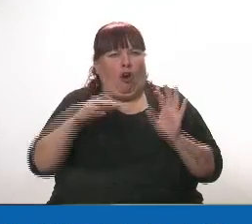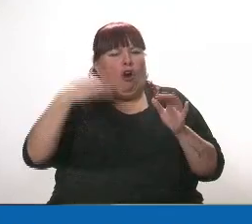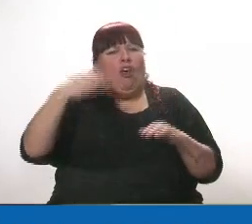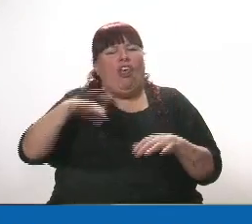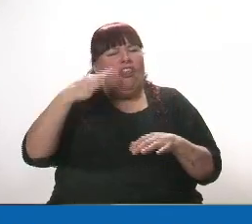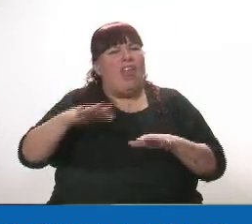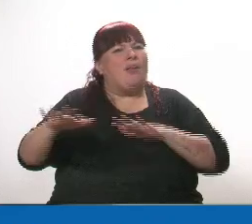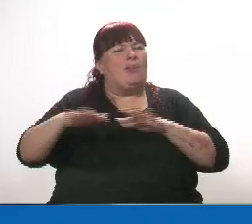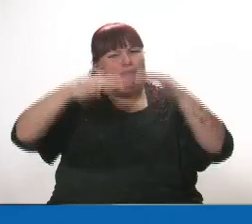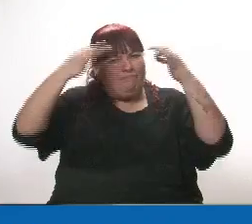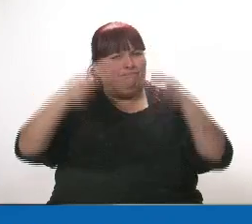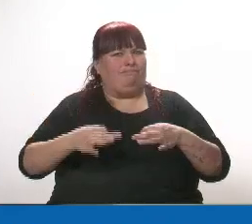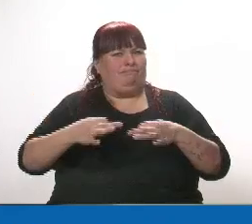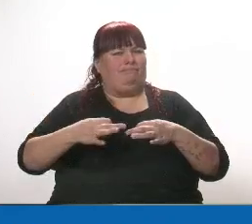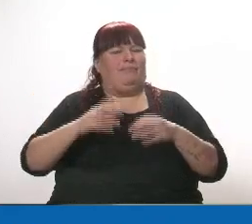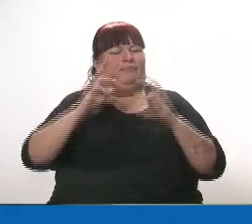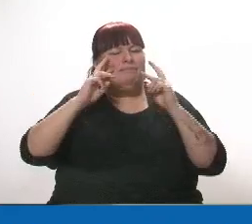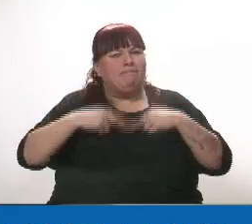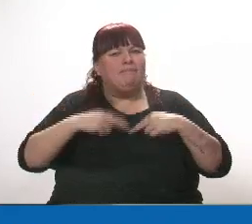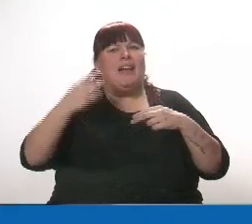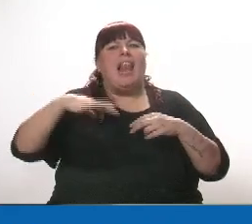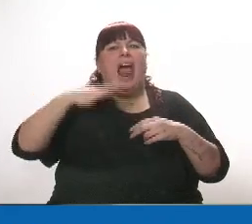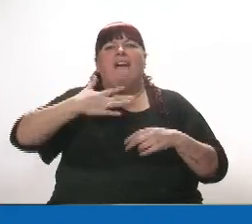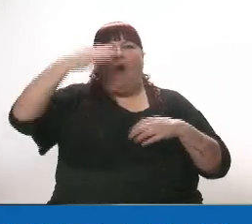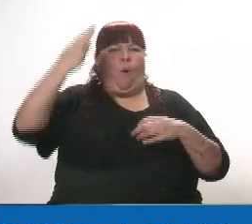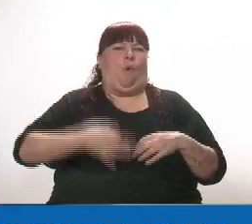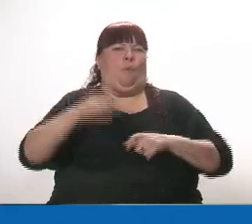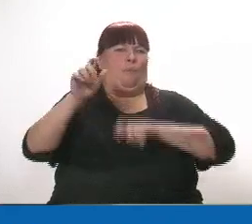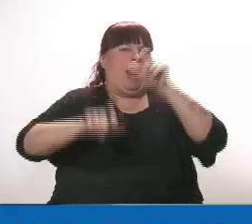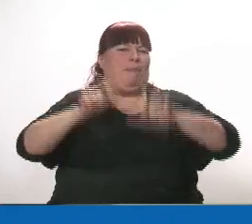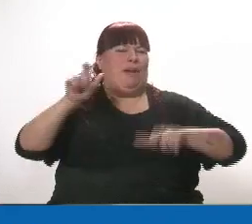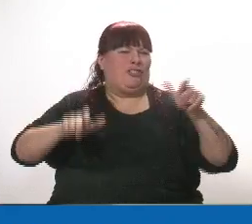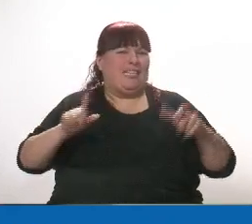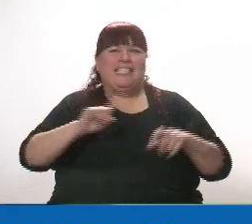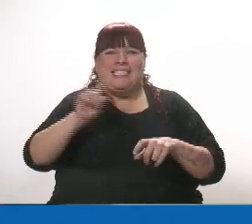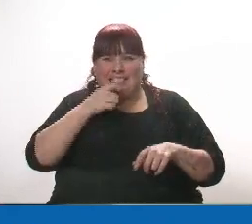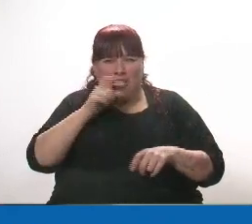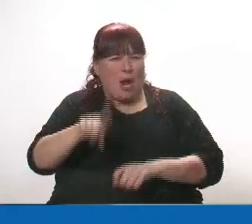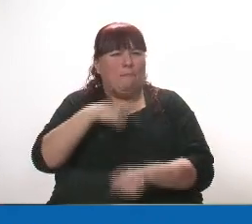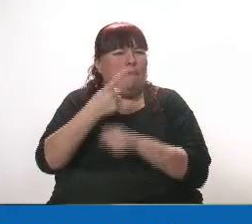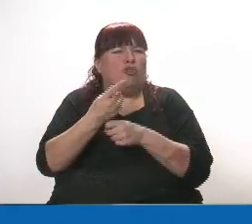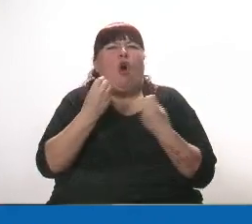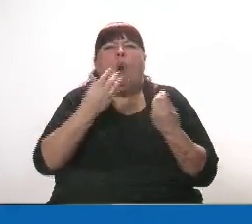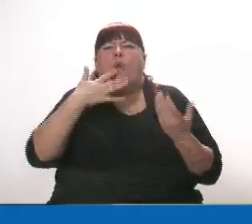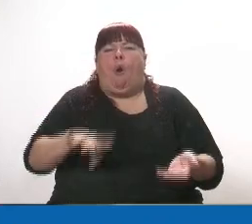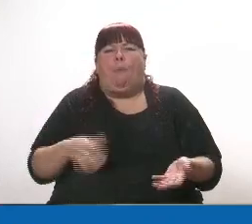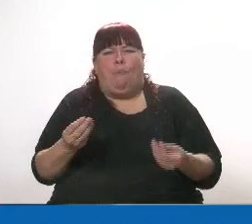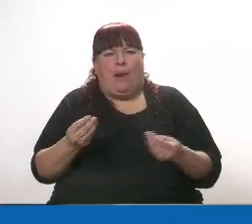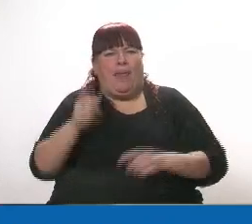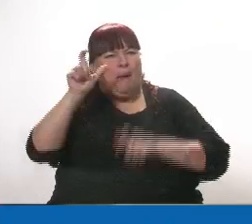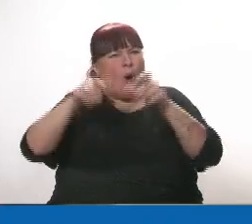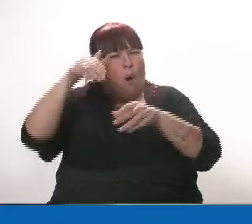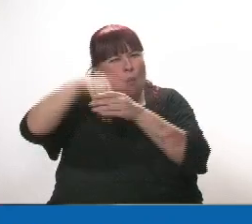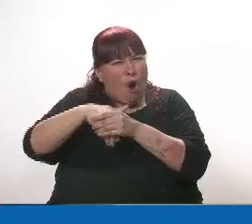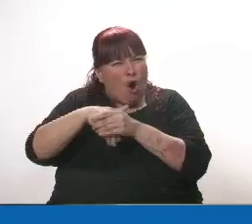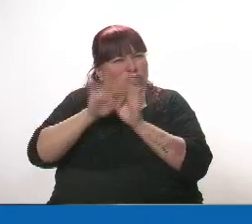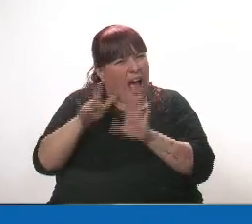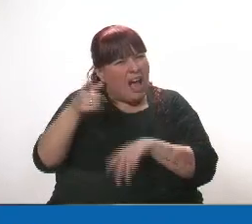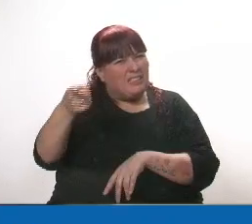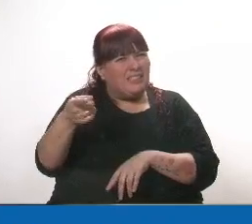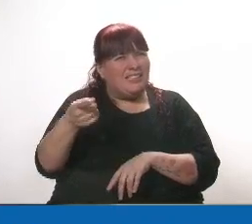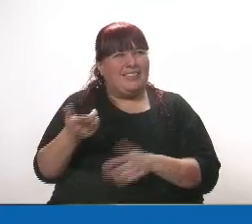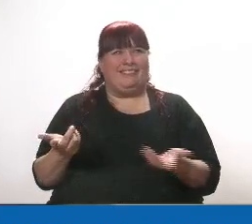una realidad que se haga carne en la vida de las personas porque si no no hay forma de entender que la gente haya votado